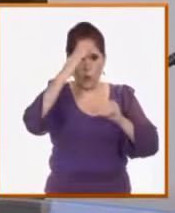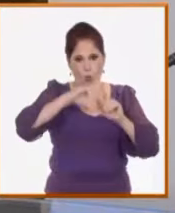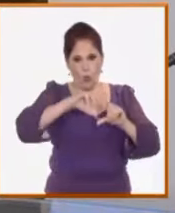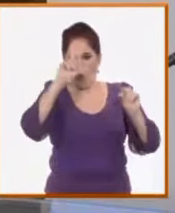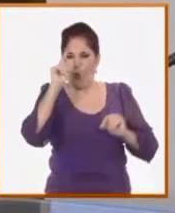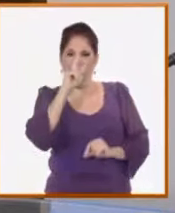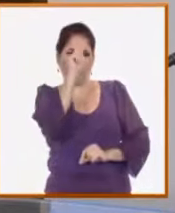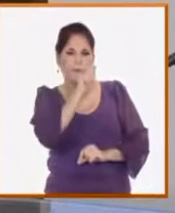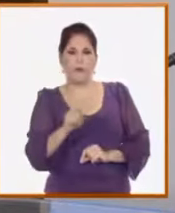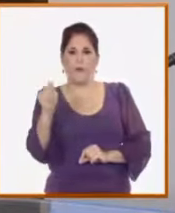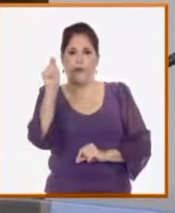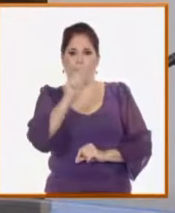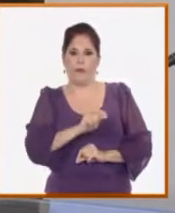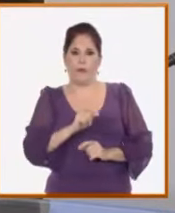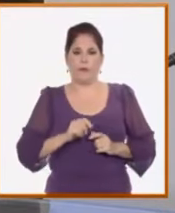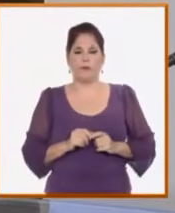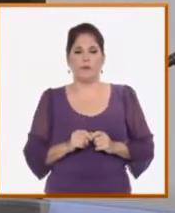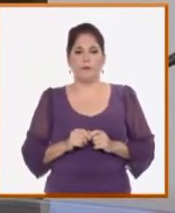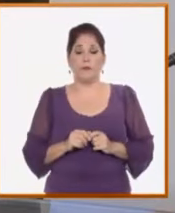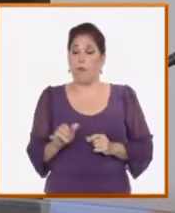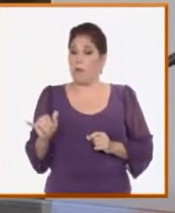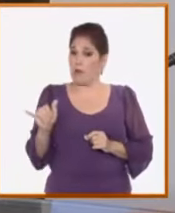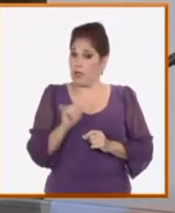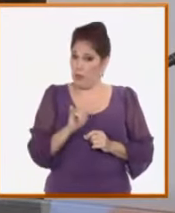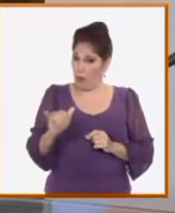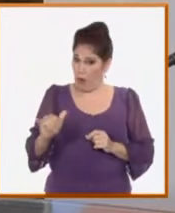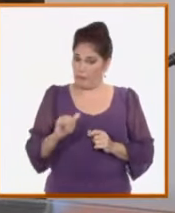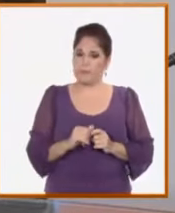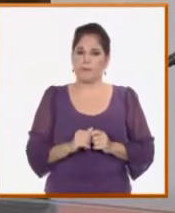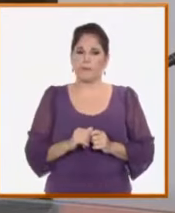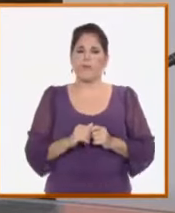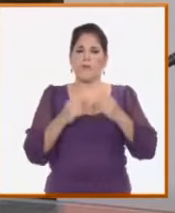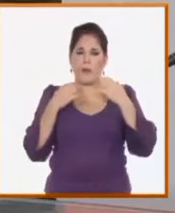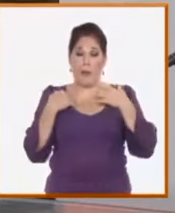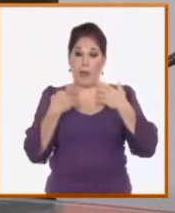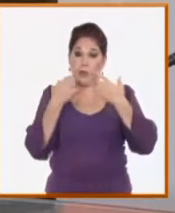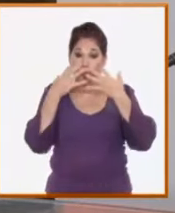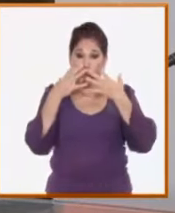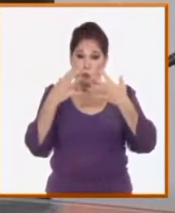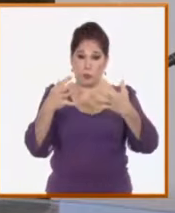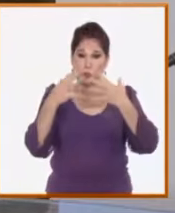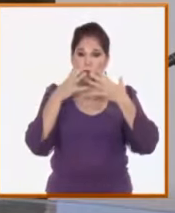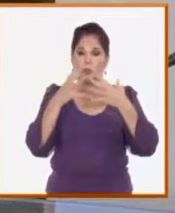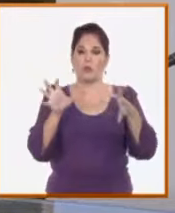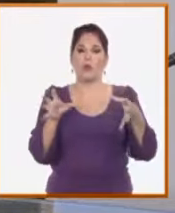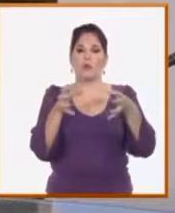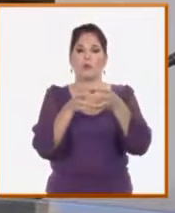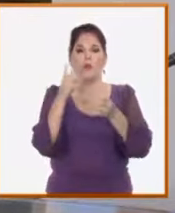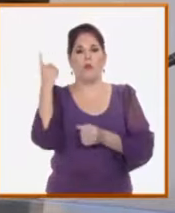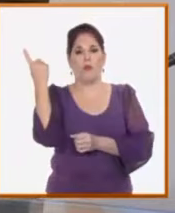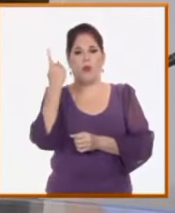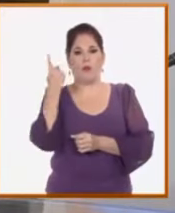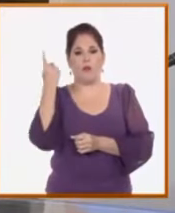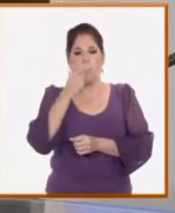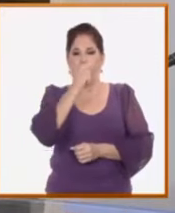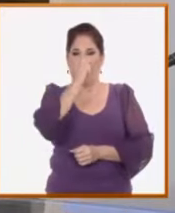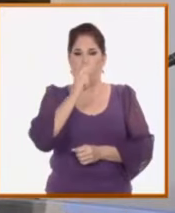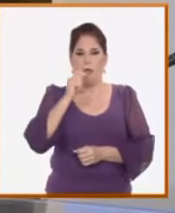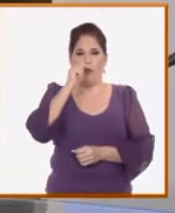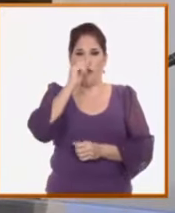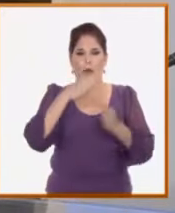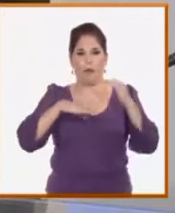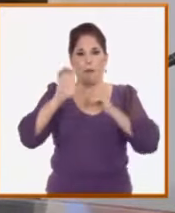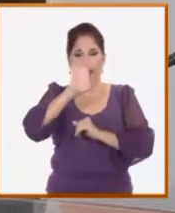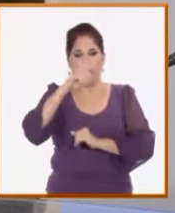flagelo de las drogas De igual forma juega un papel importante la Comisión Nacional de de droga dirigida por el